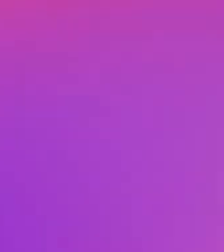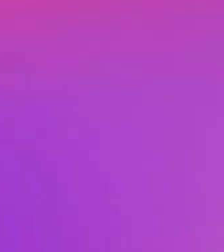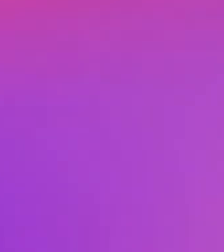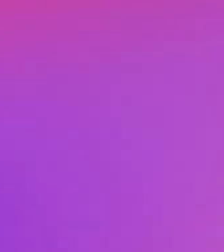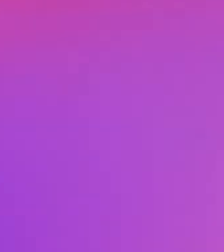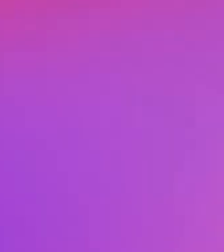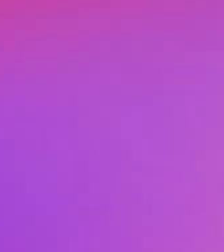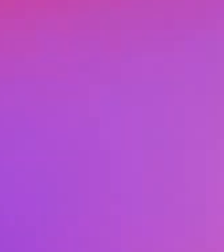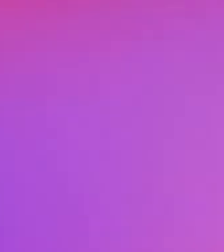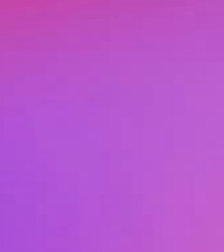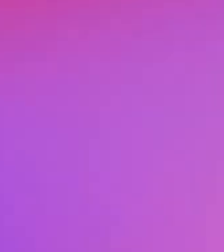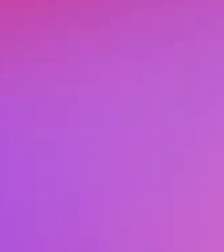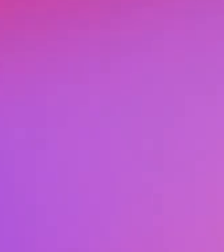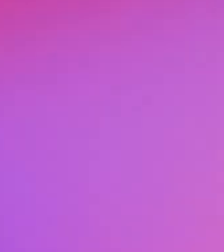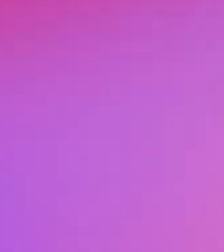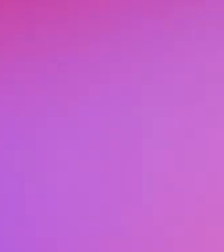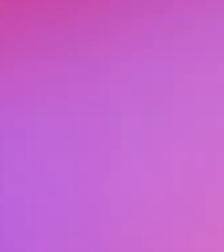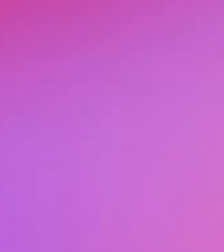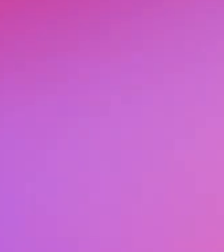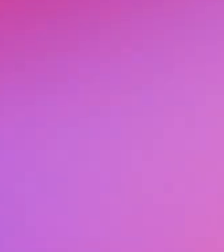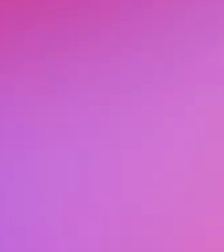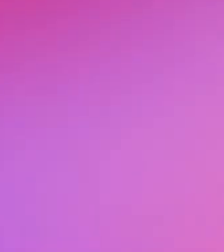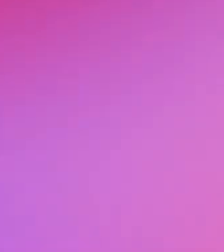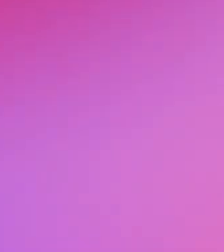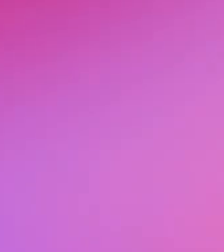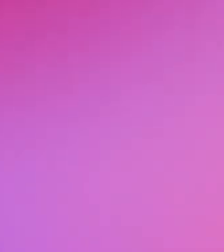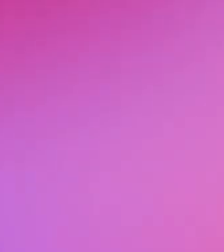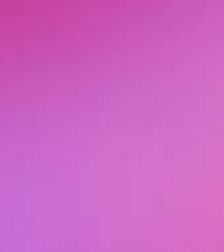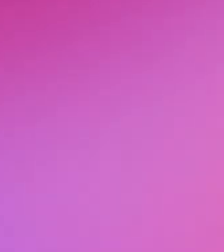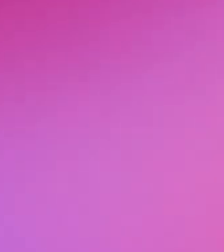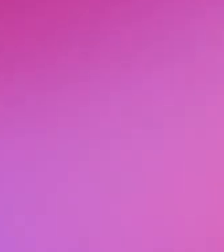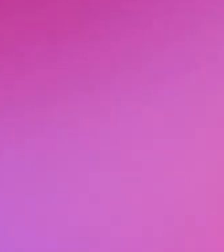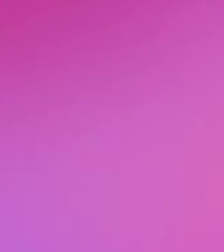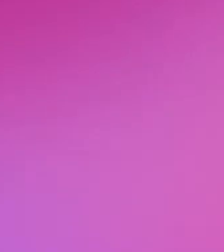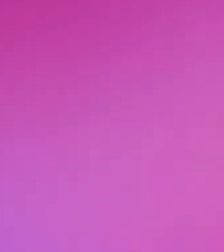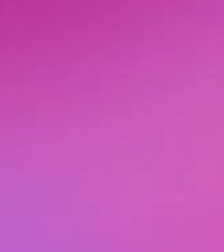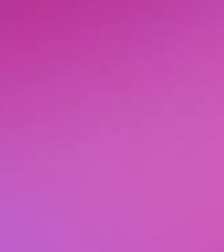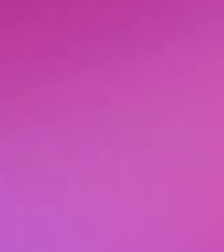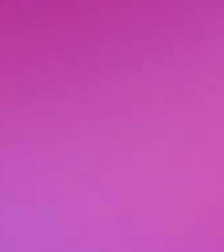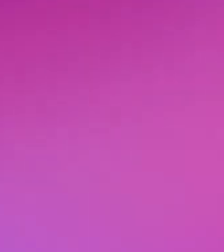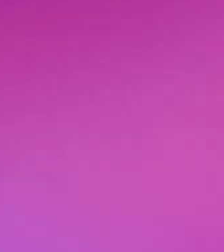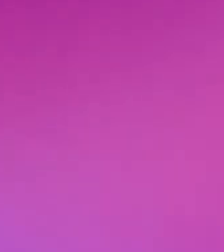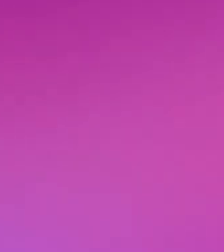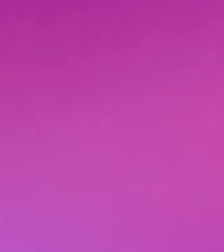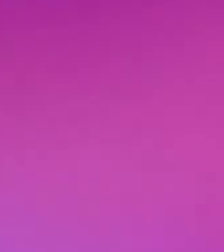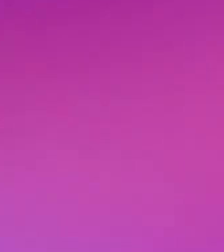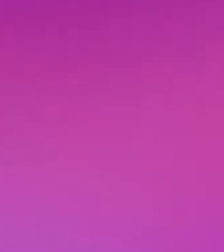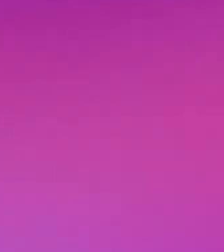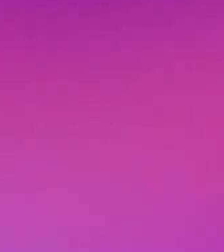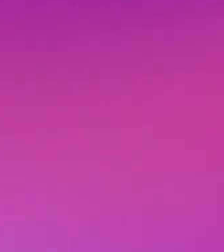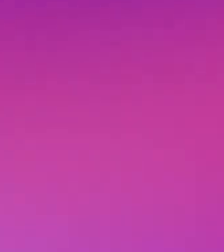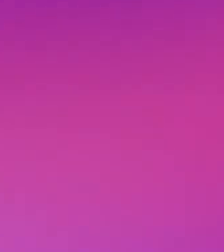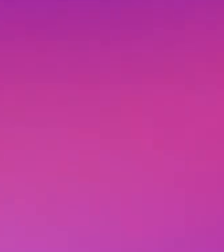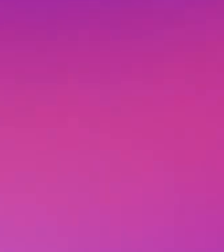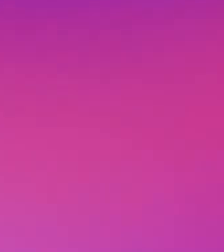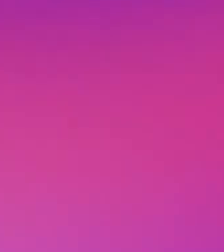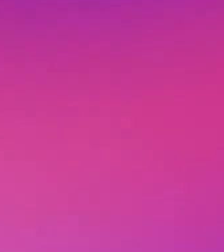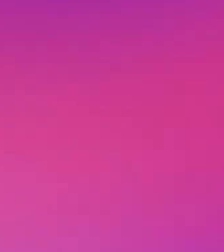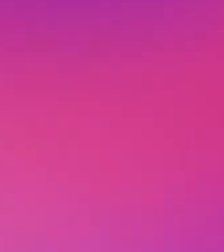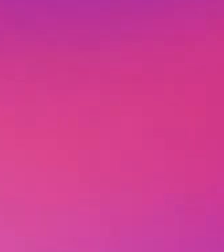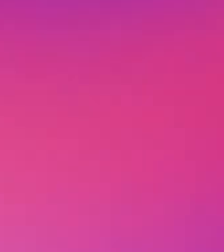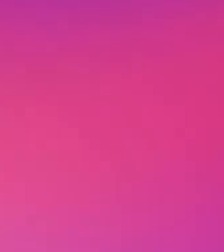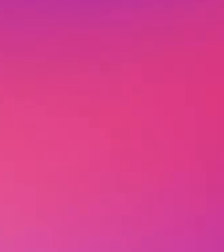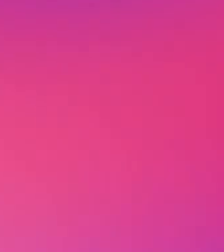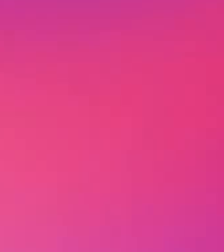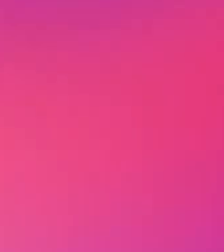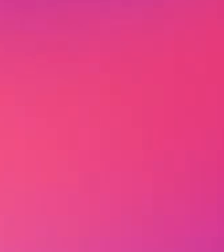Si tienes dudas o necesitas ayuda, llama al Centro de Apoyo Pedagógico a Distancia. El número de teléfono para secundaria